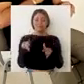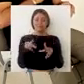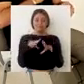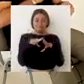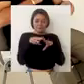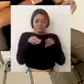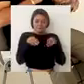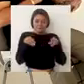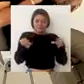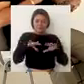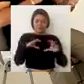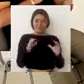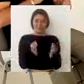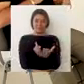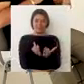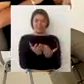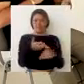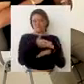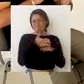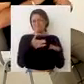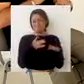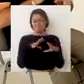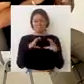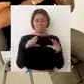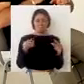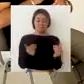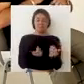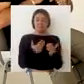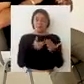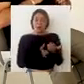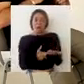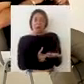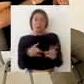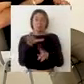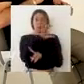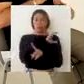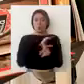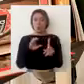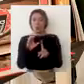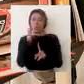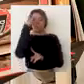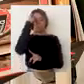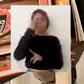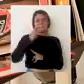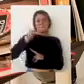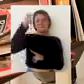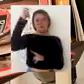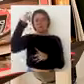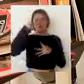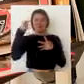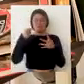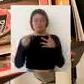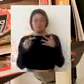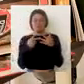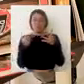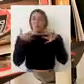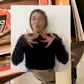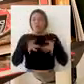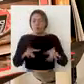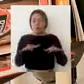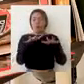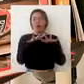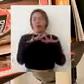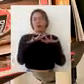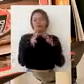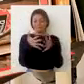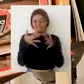Tierra Media. Ahí aparecen unas razas, unas culturas, unas profesiones unos sitios, y